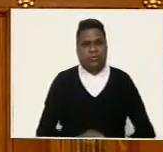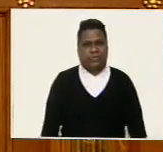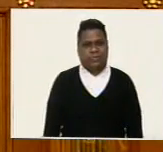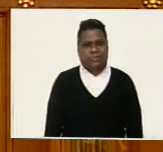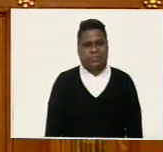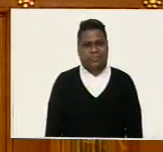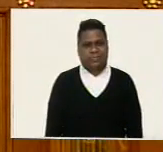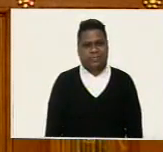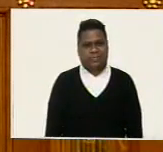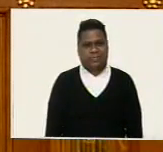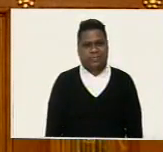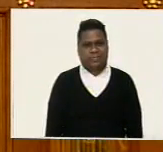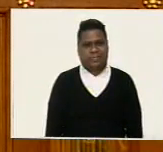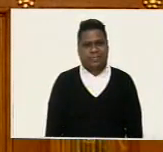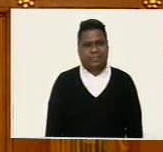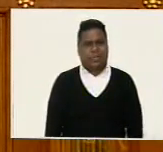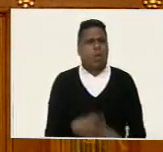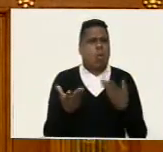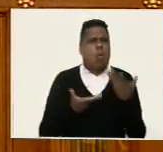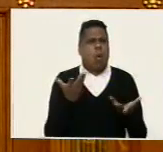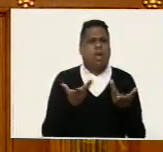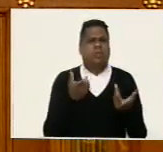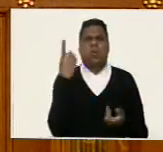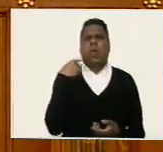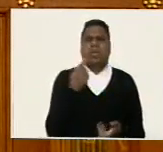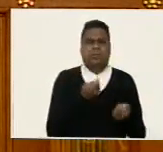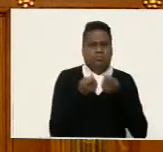los mecanismos perversos de dominación